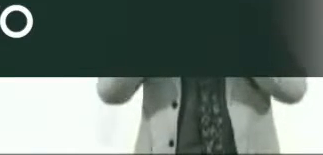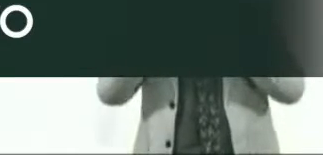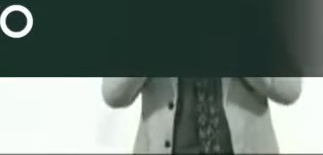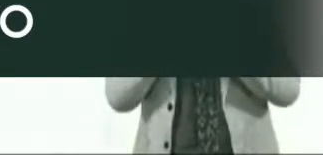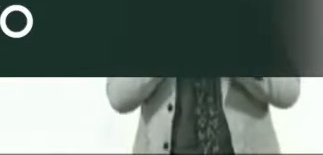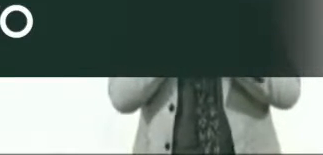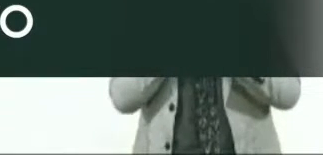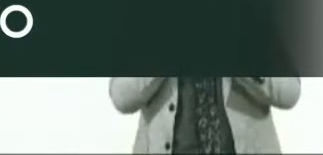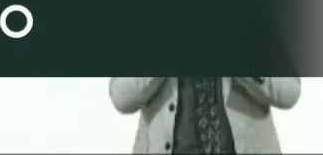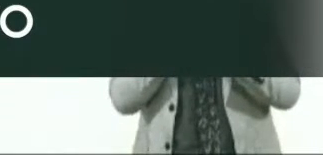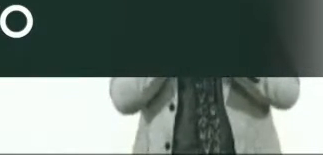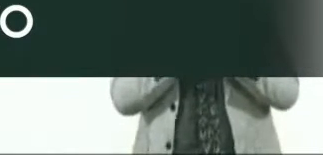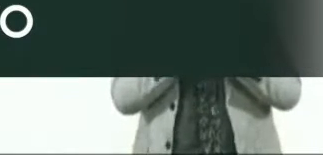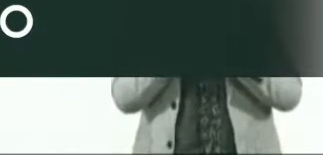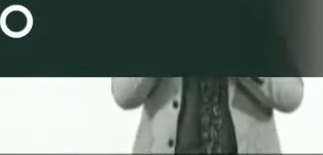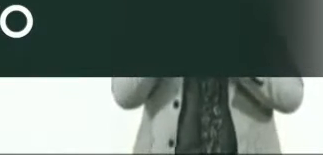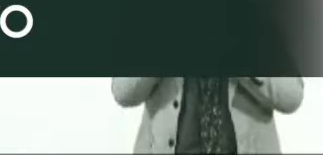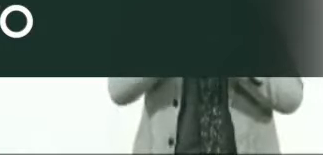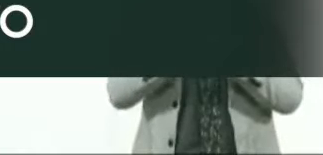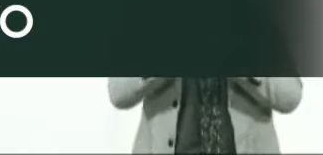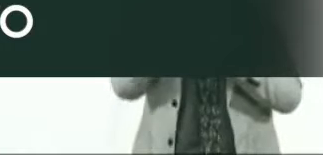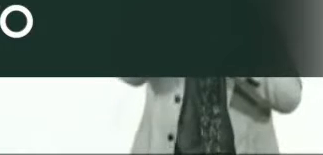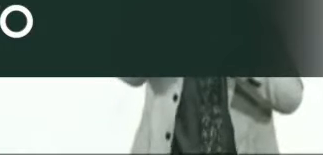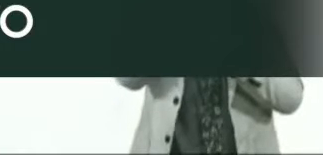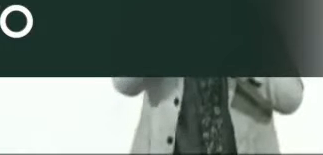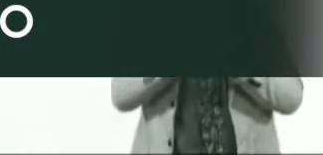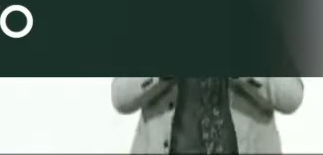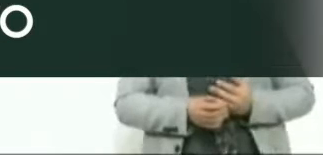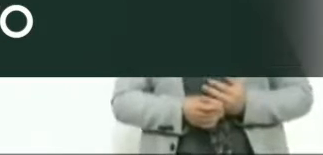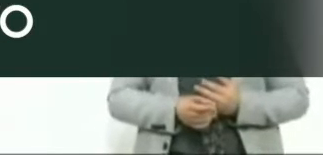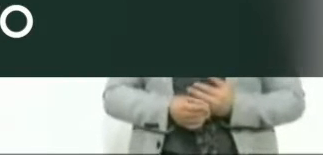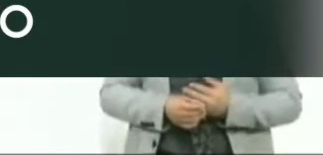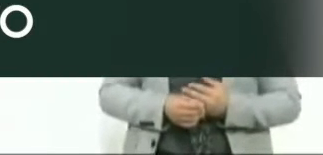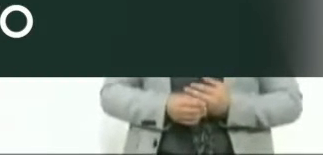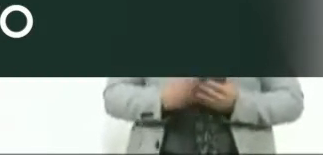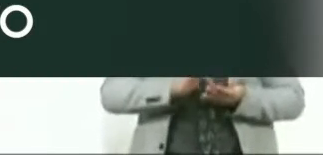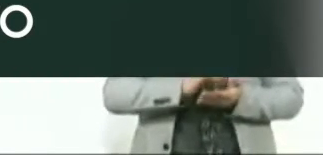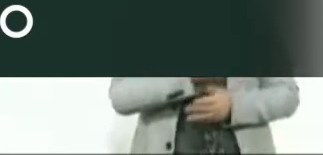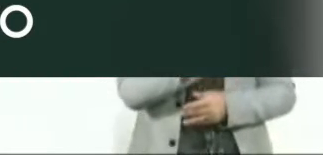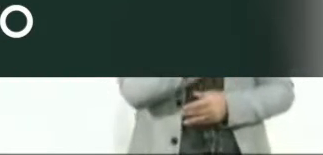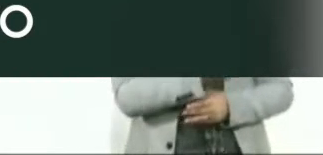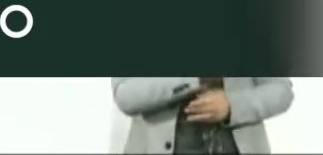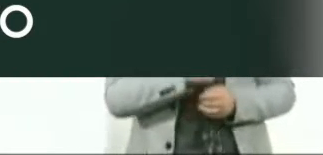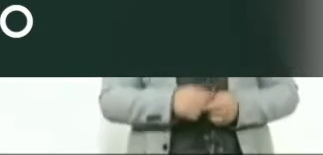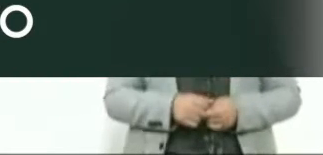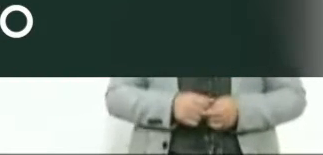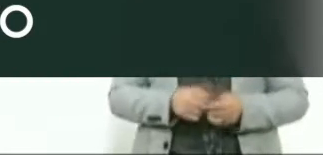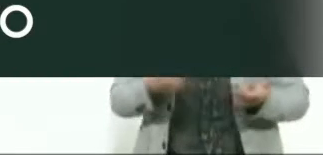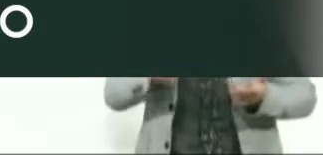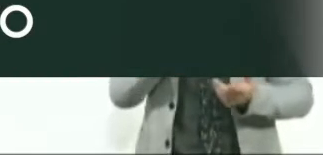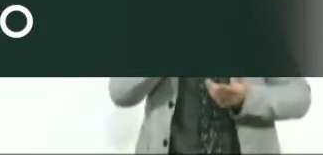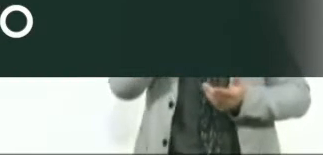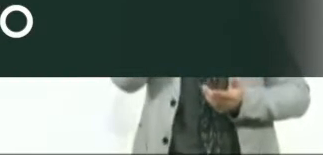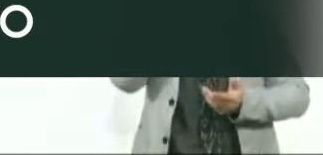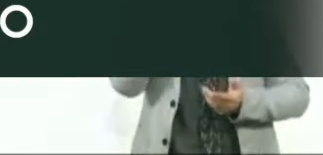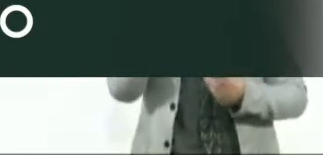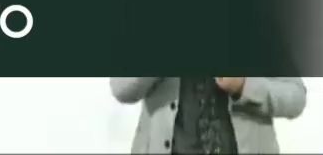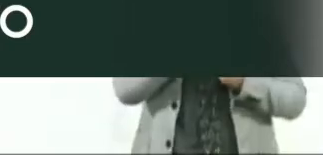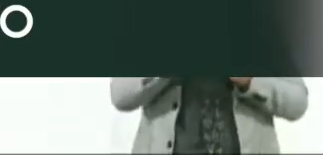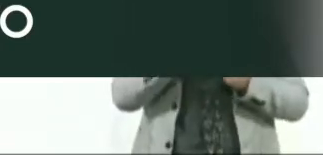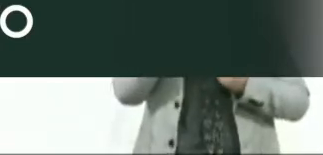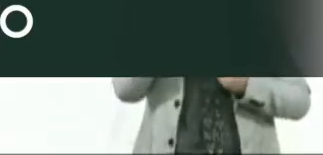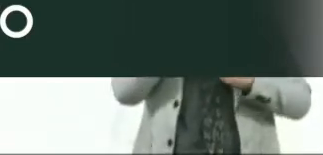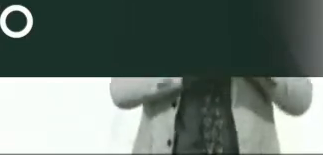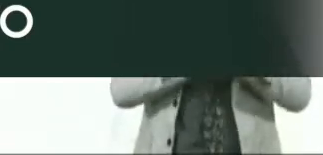de 17 megawatts con una producción de 25 gigawatts en 22 naves. Comenzará en mayo para concluirse a finales de este